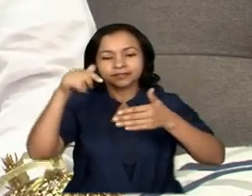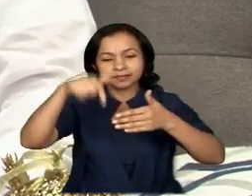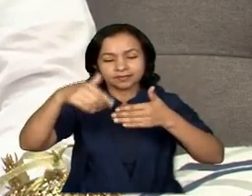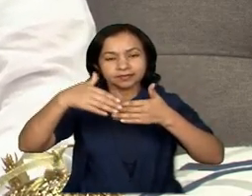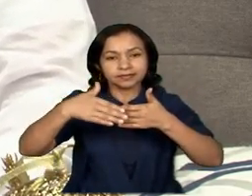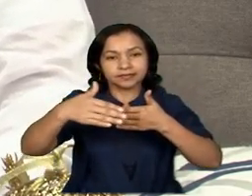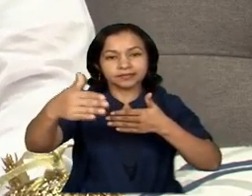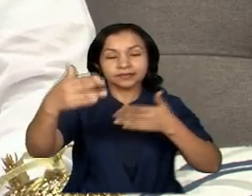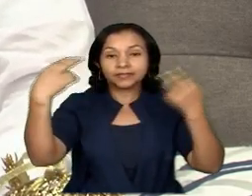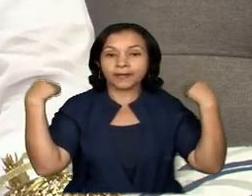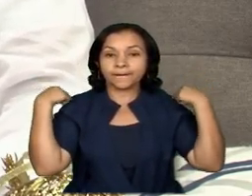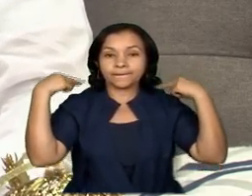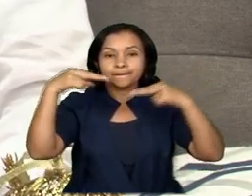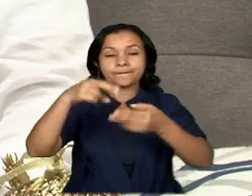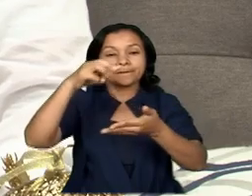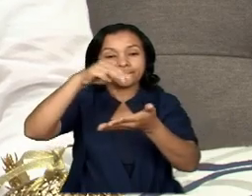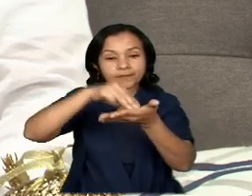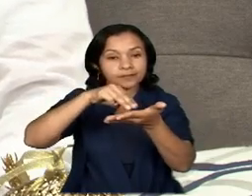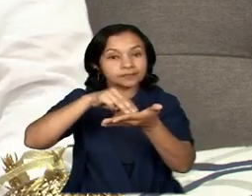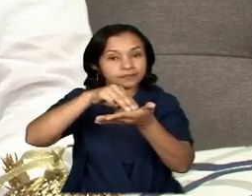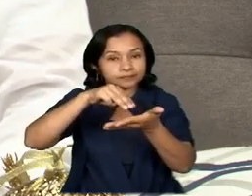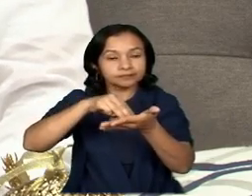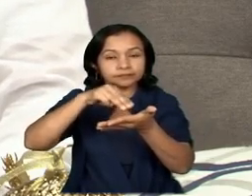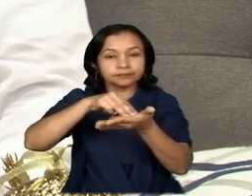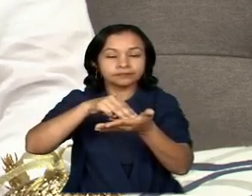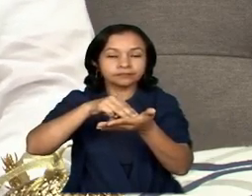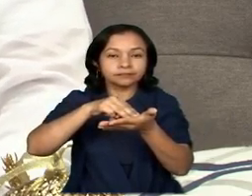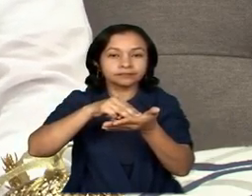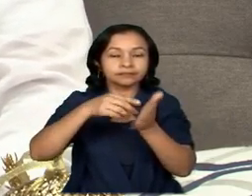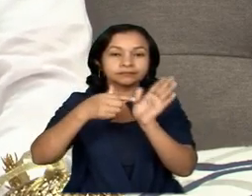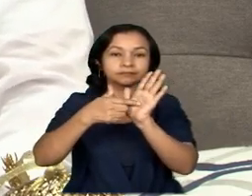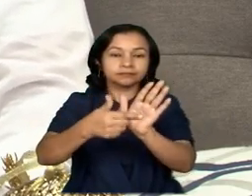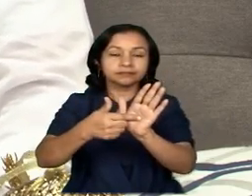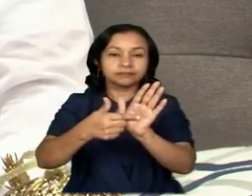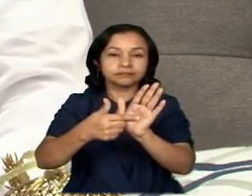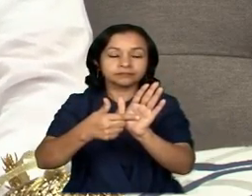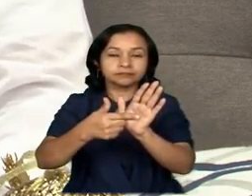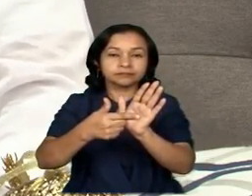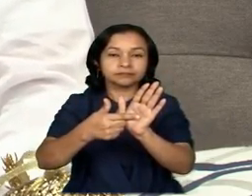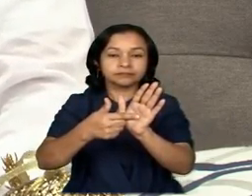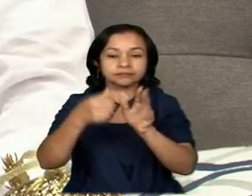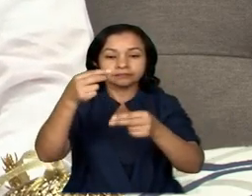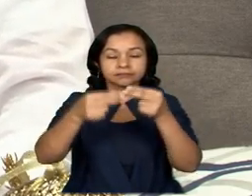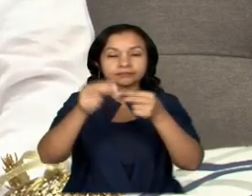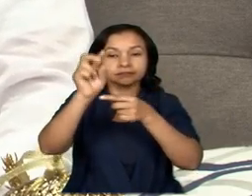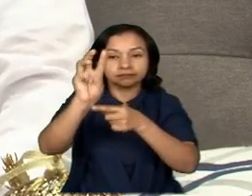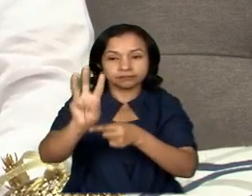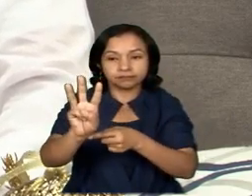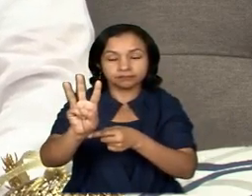el profesor de matemática que está en, por ejemplo, en la unidad 3